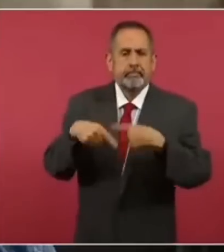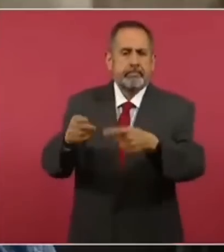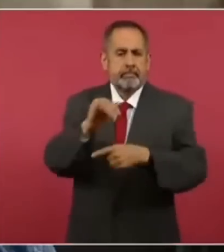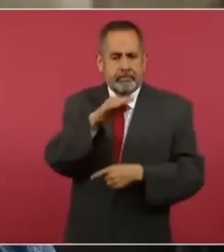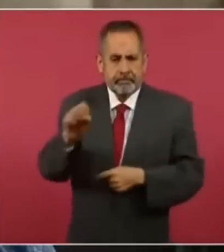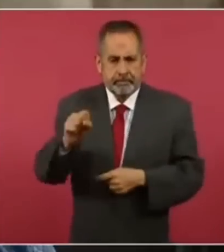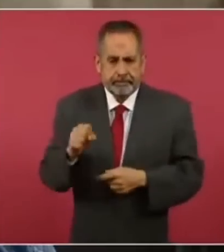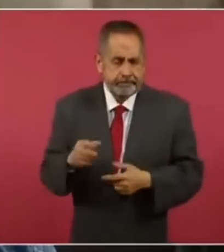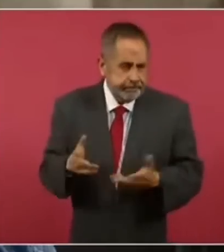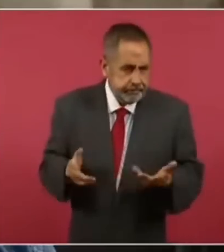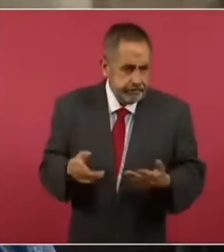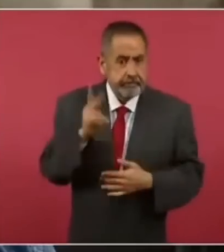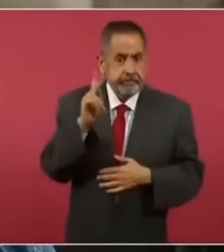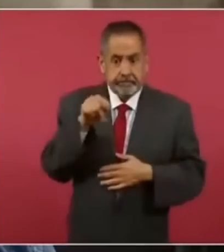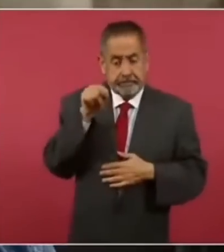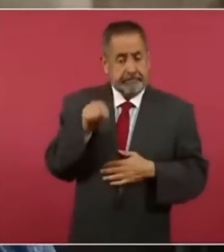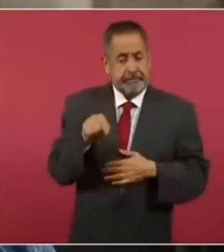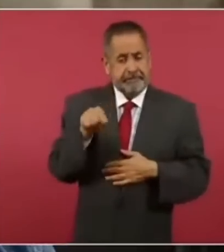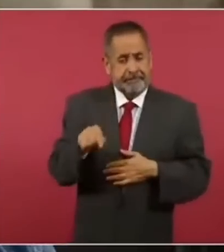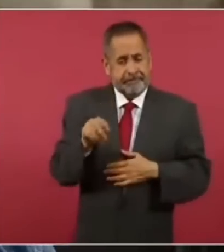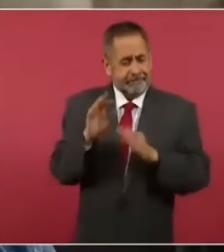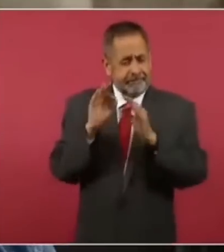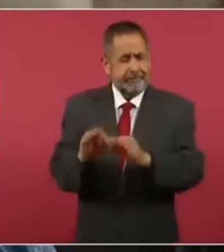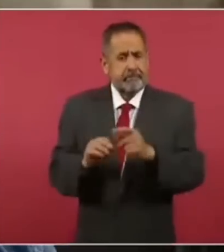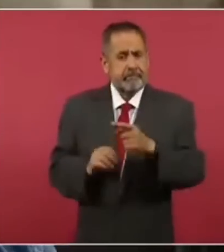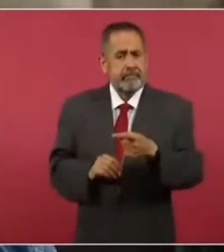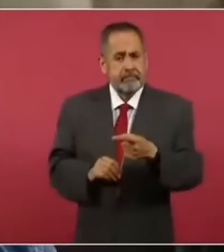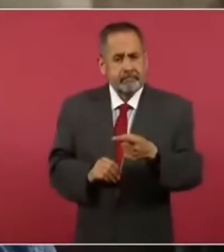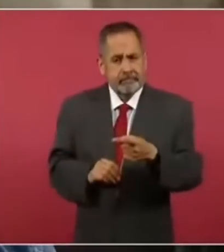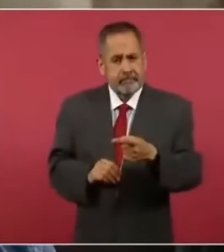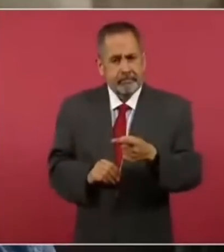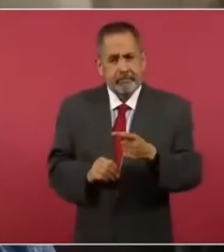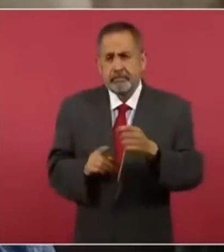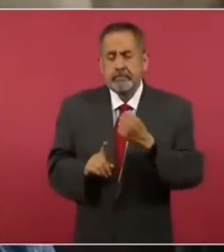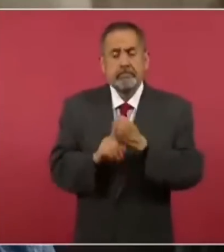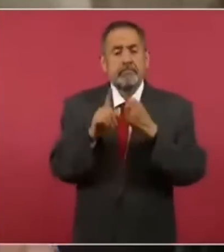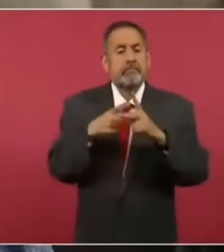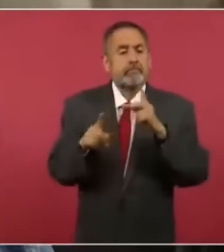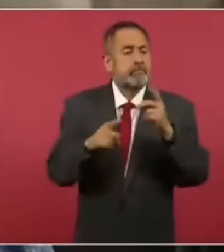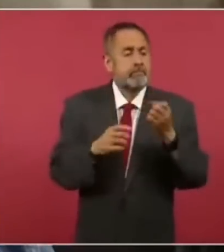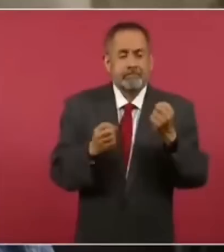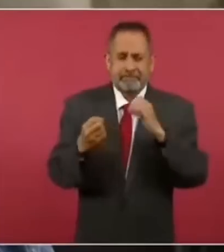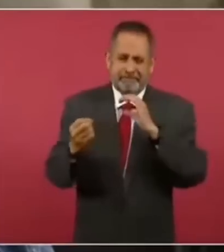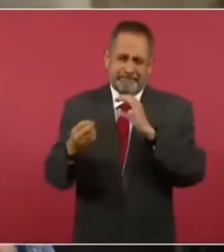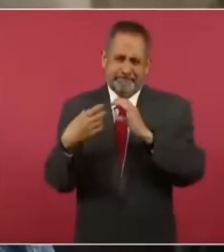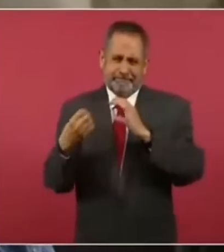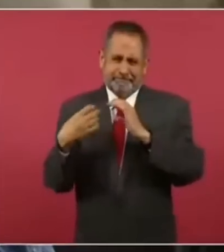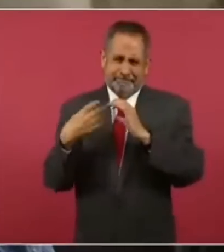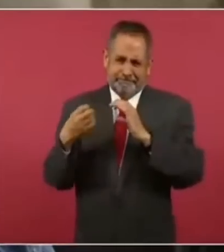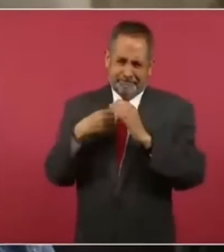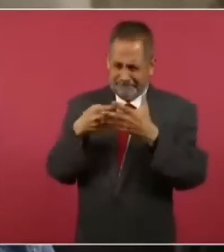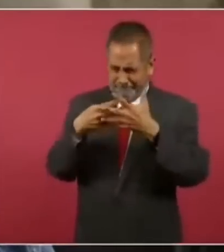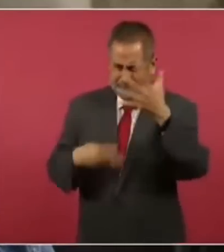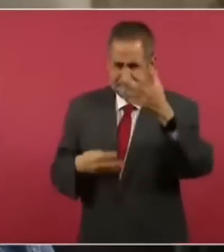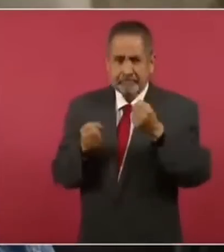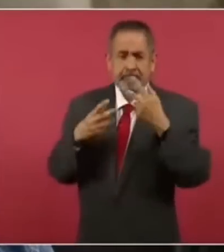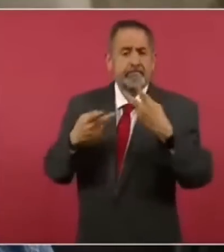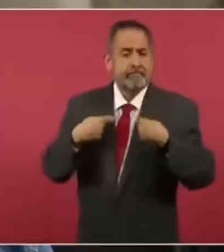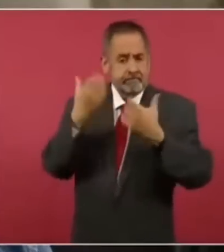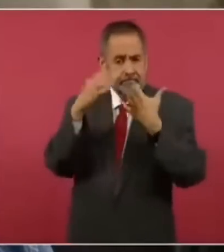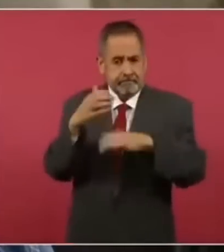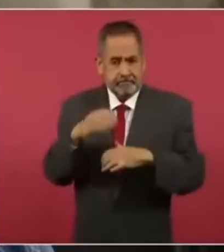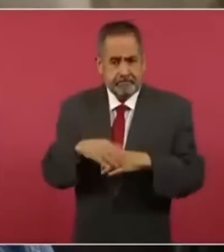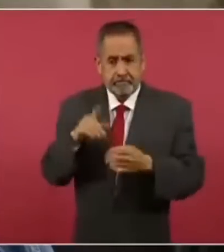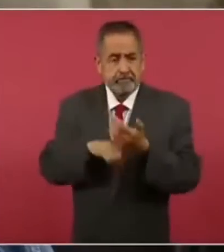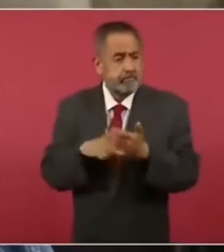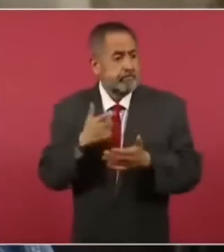Social. Pero este caso en particular ha desatado que reciba yo decenas de casos, presidente. Gente que ha pagado